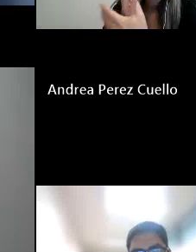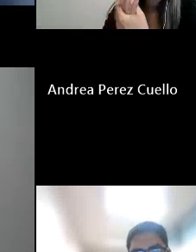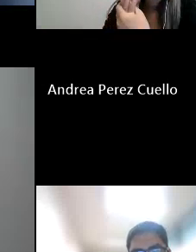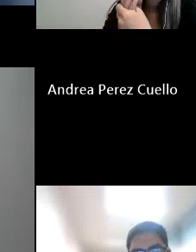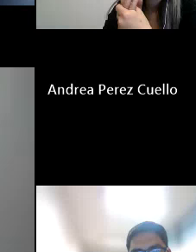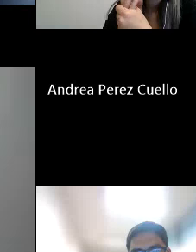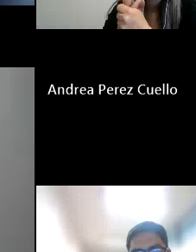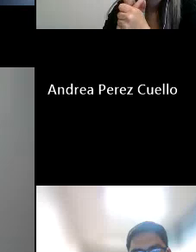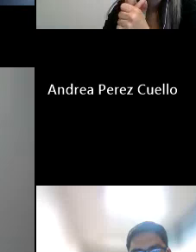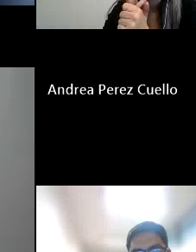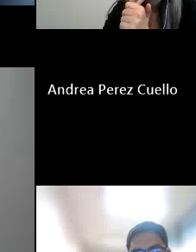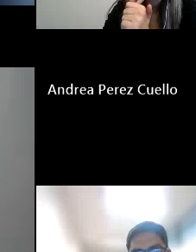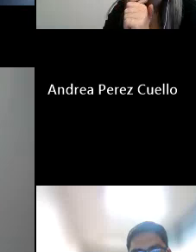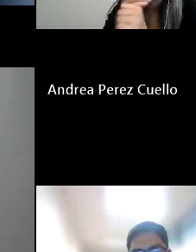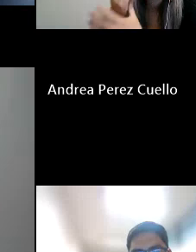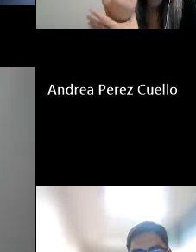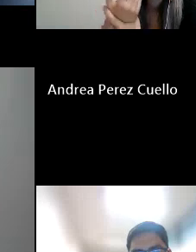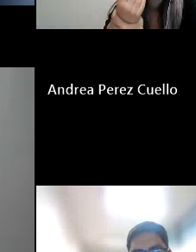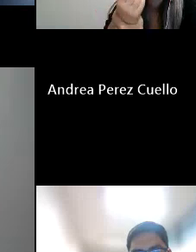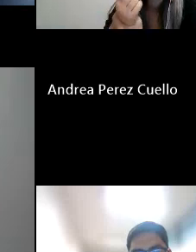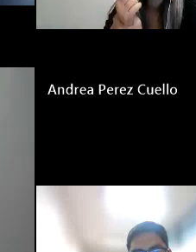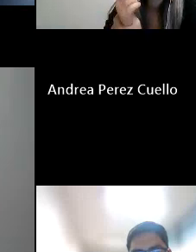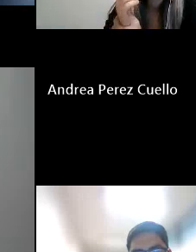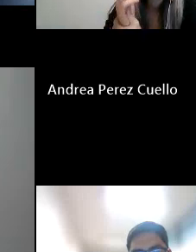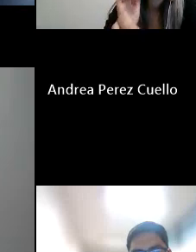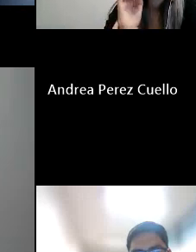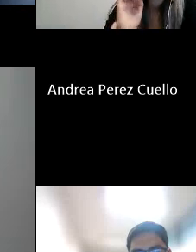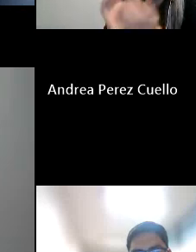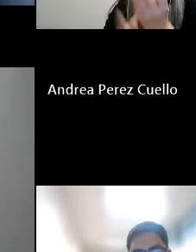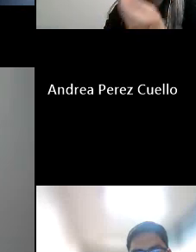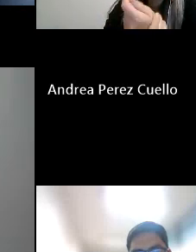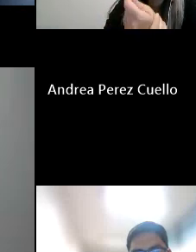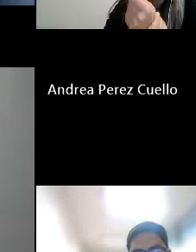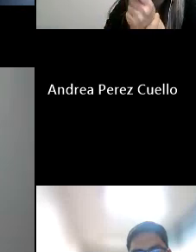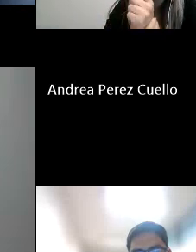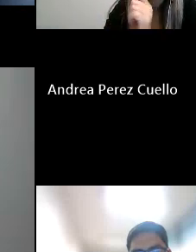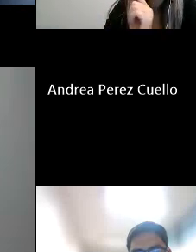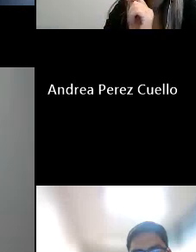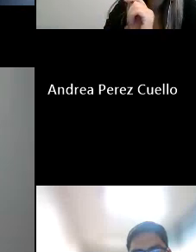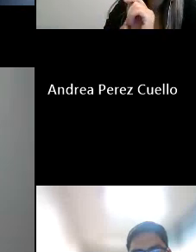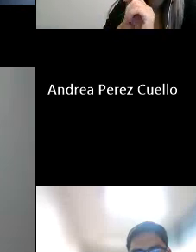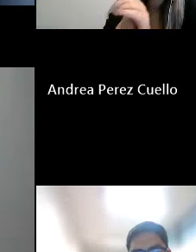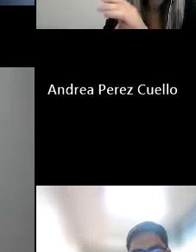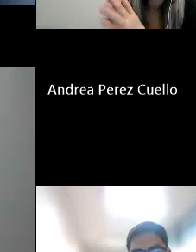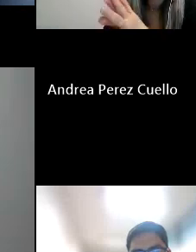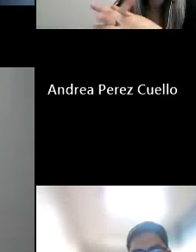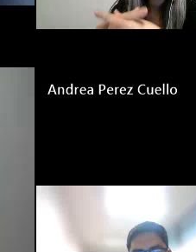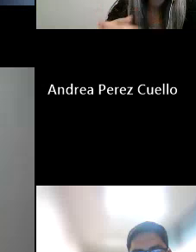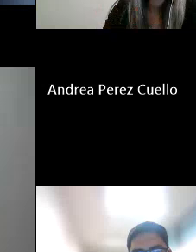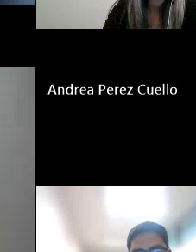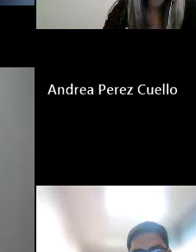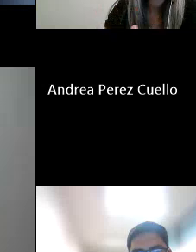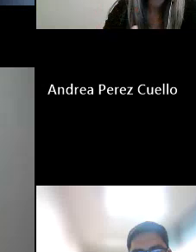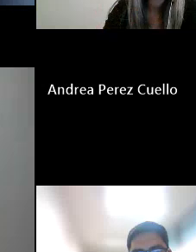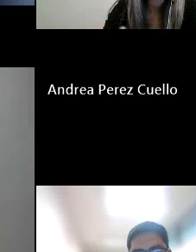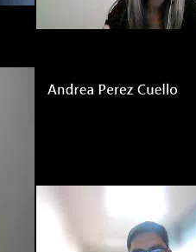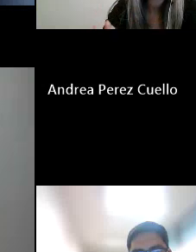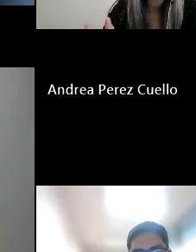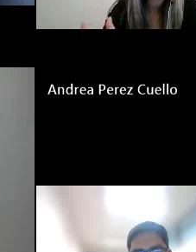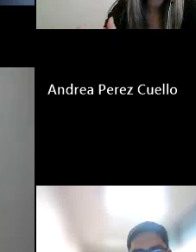a los asistentes técnicos finalmente, son los equipos directivos, ¿cierto?, quienes forman la cultura de los establecimientos, quienes